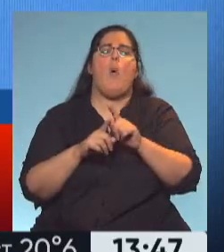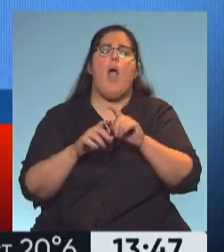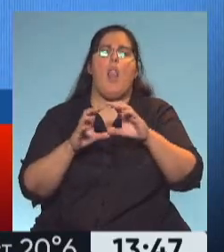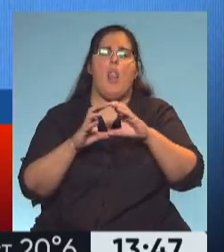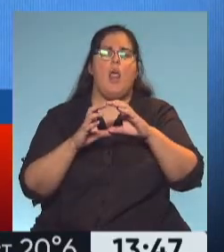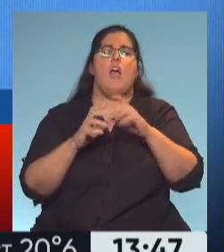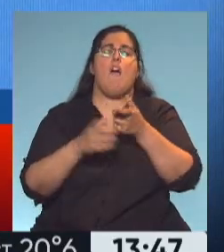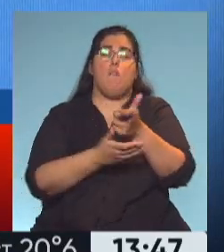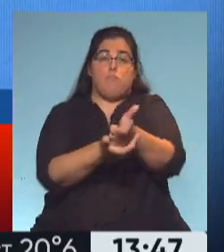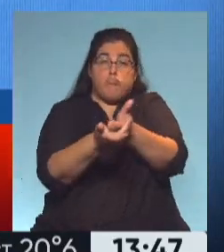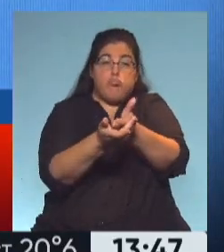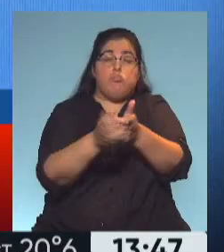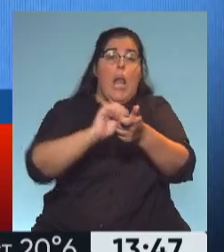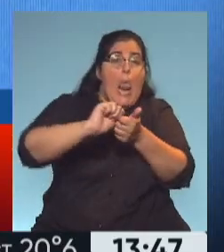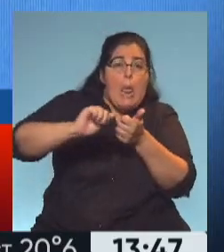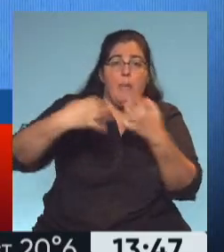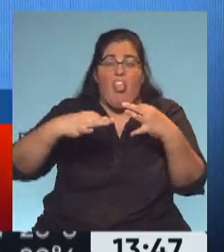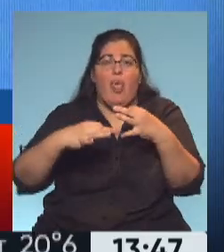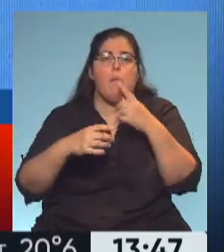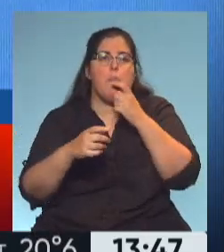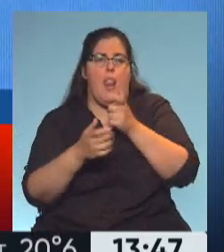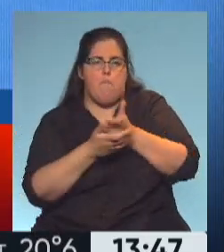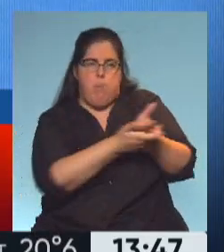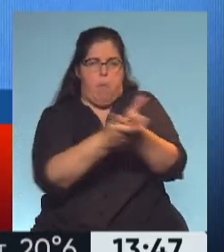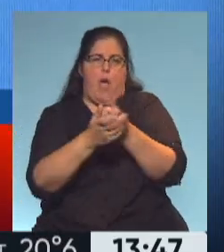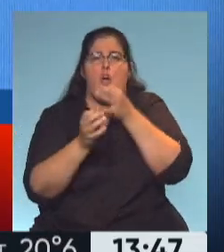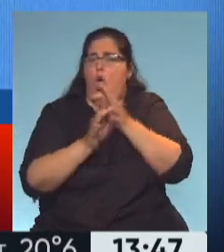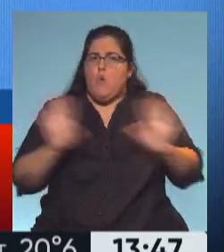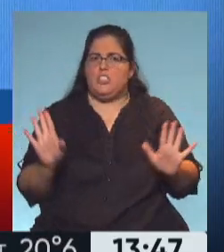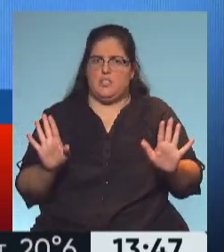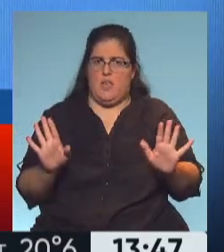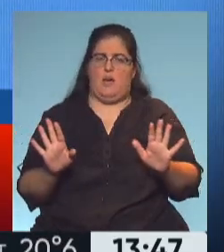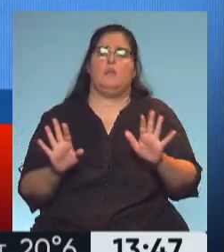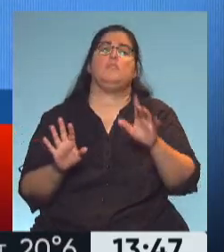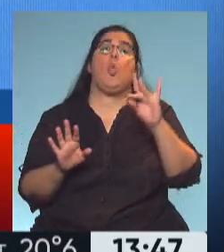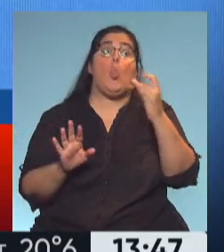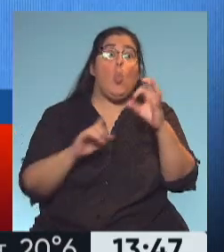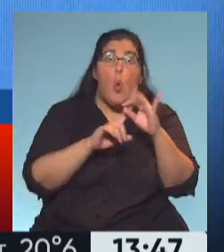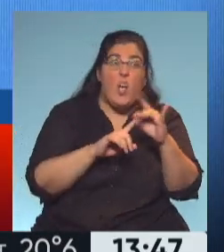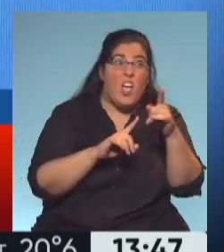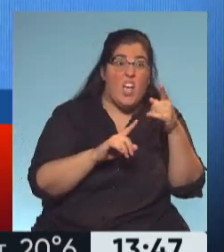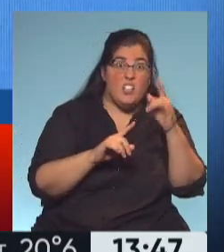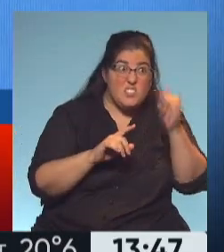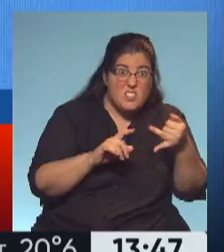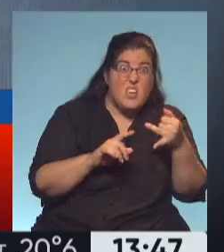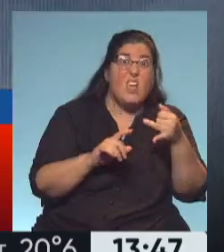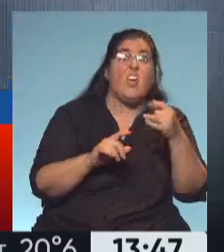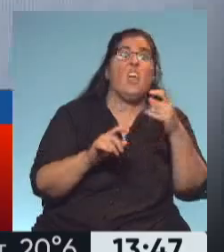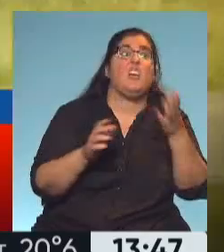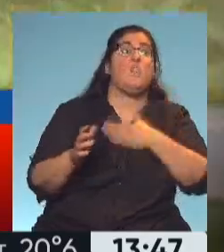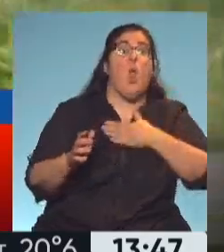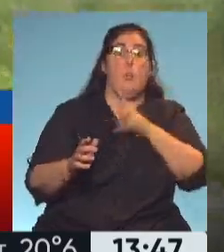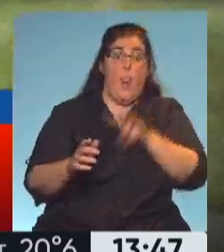nuestros fusiles para contestarla en el plano que tengamos que contestarla si Iván Duque se atreve a violar la soberanía de